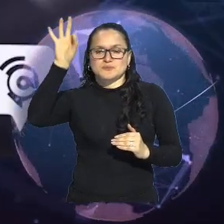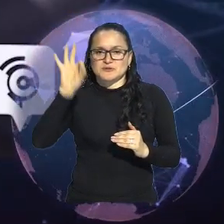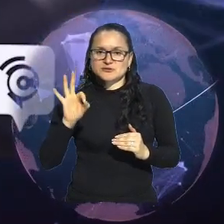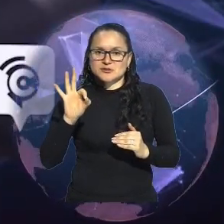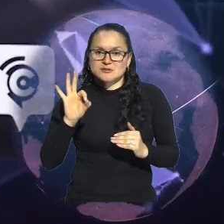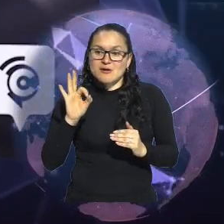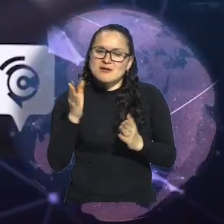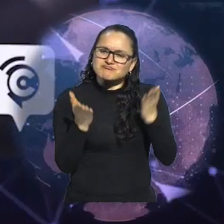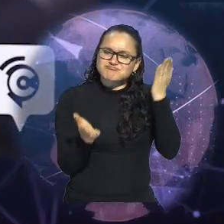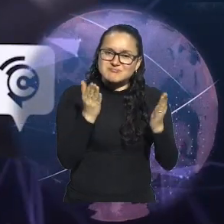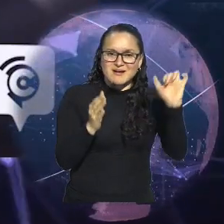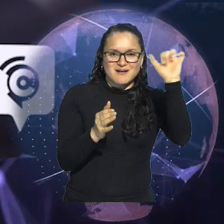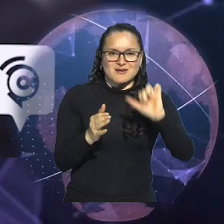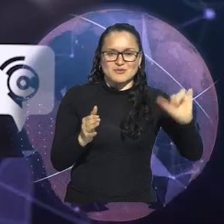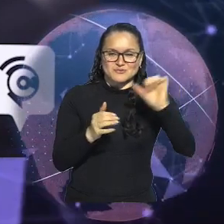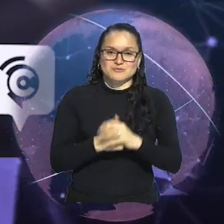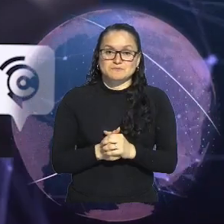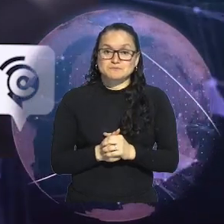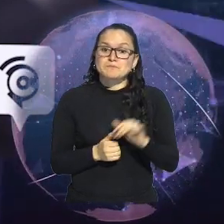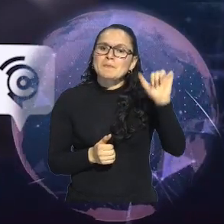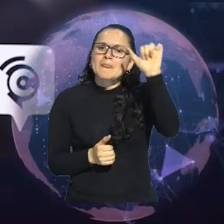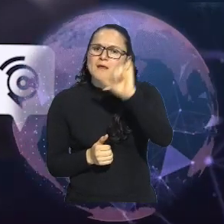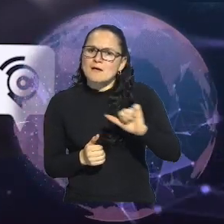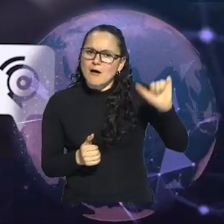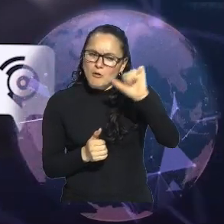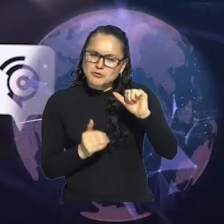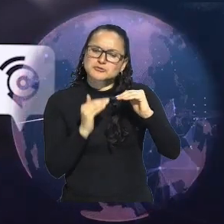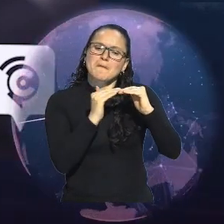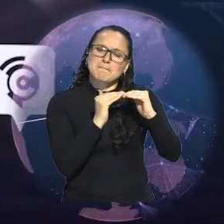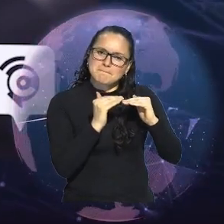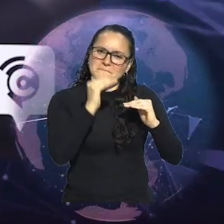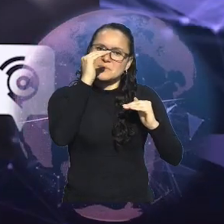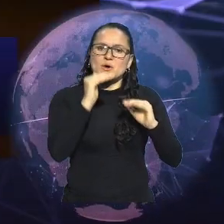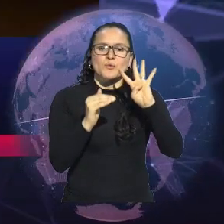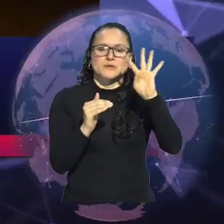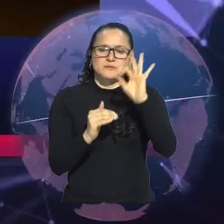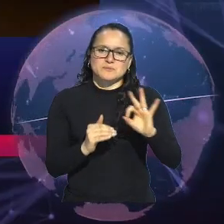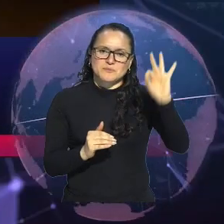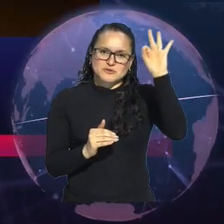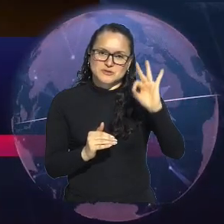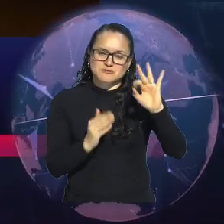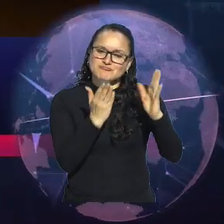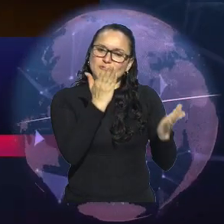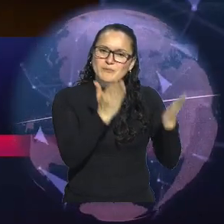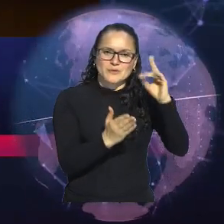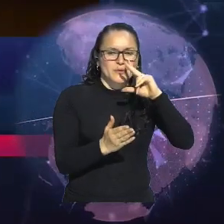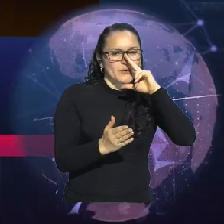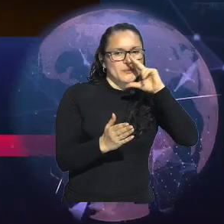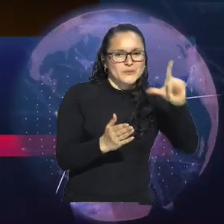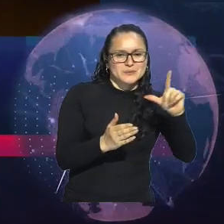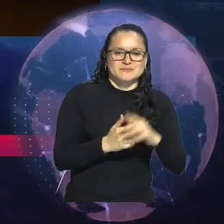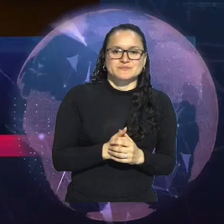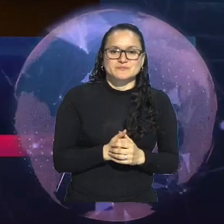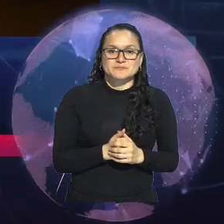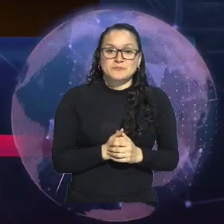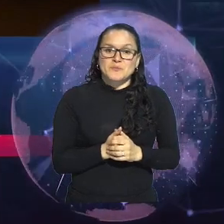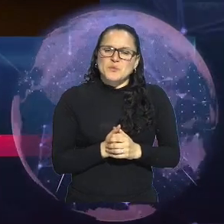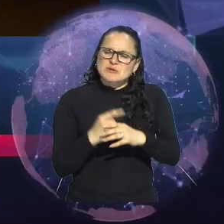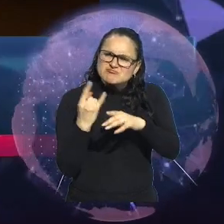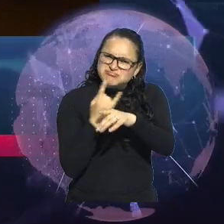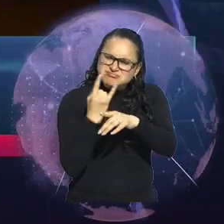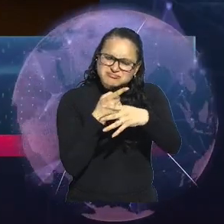este último había presentado un crecimiento del 4% con respecto a julio mientras que el tráfico semanal promedio